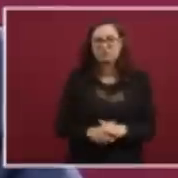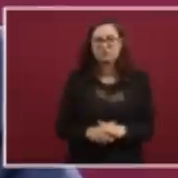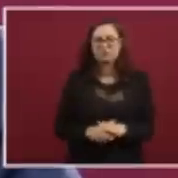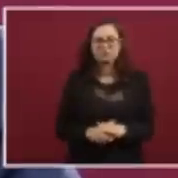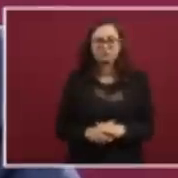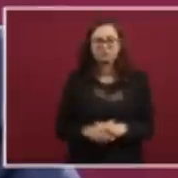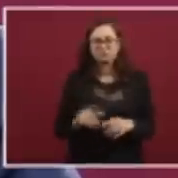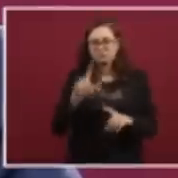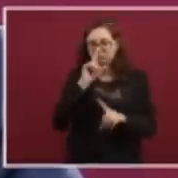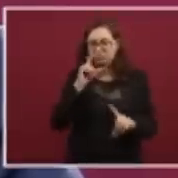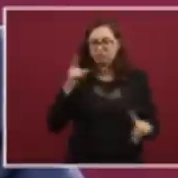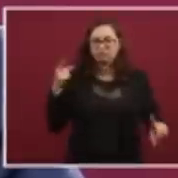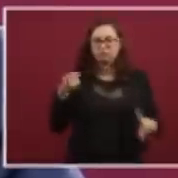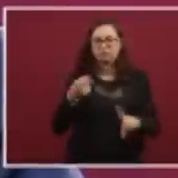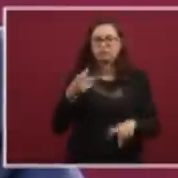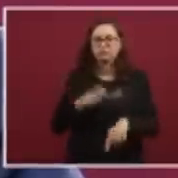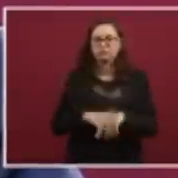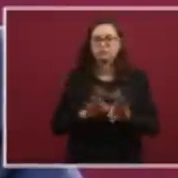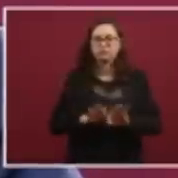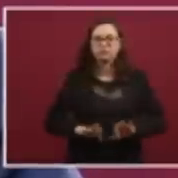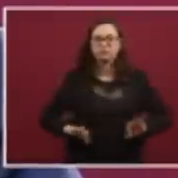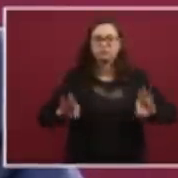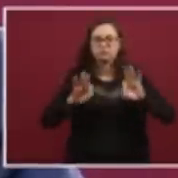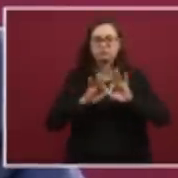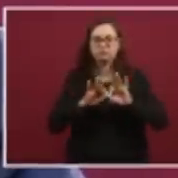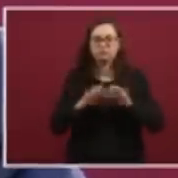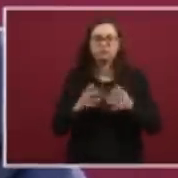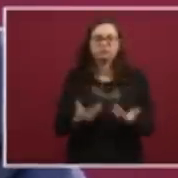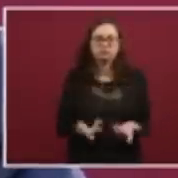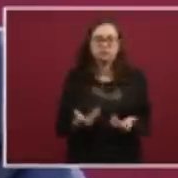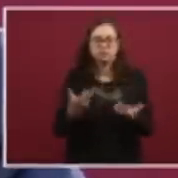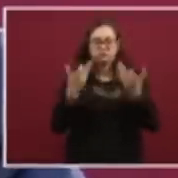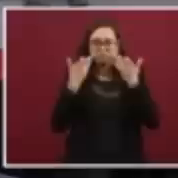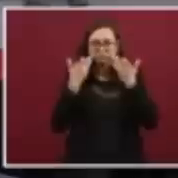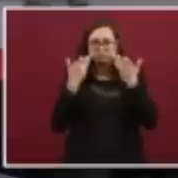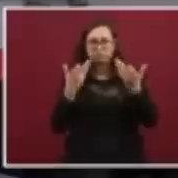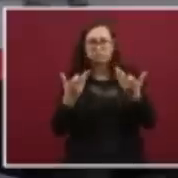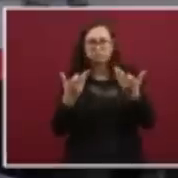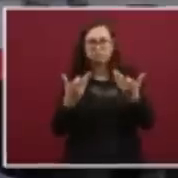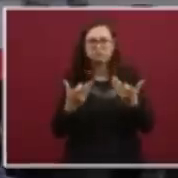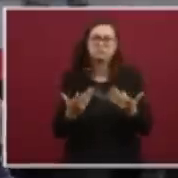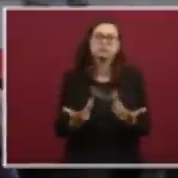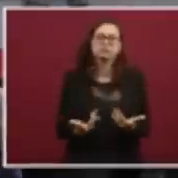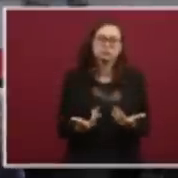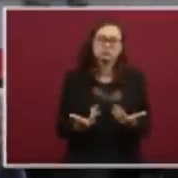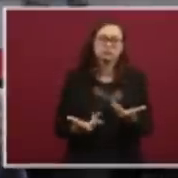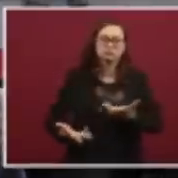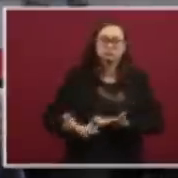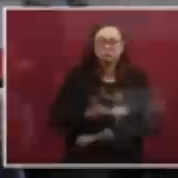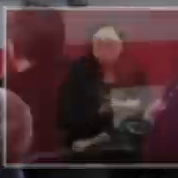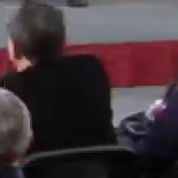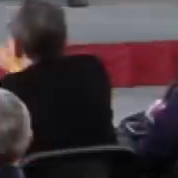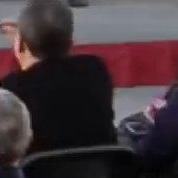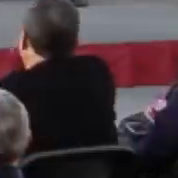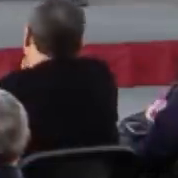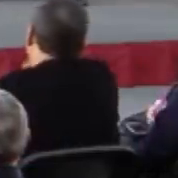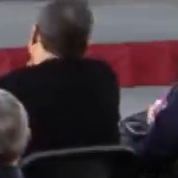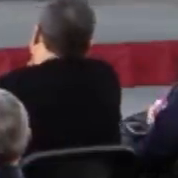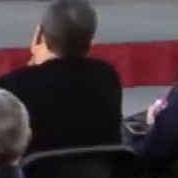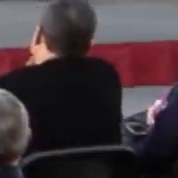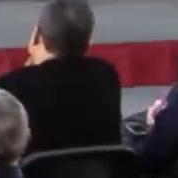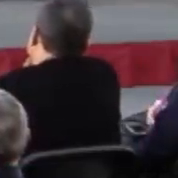Y concretamente hemos visto que esto se puede hacer compartiendo